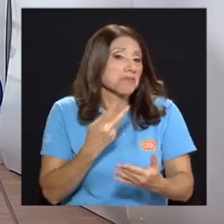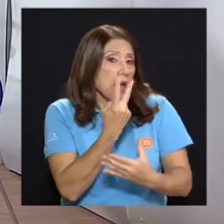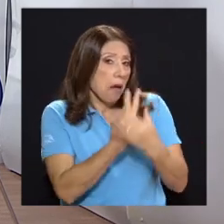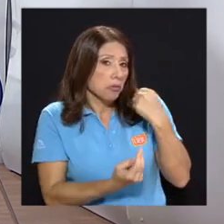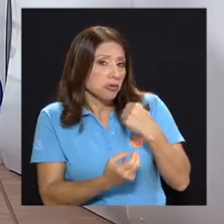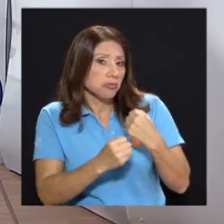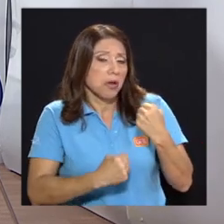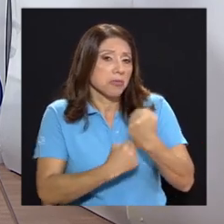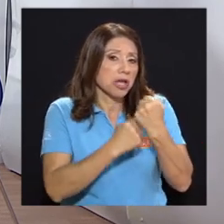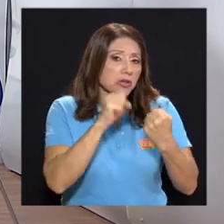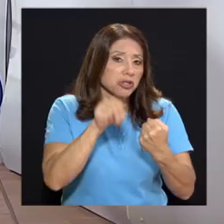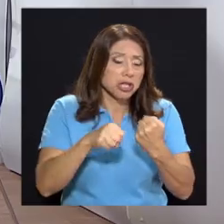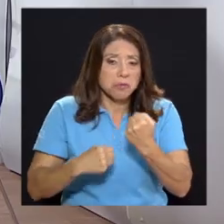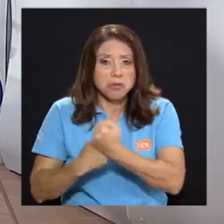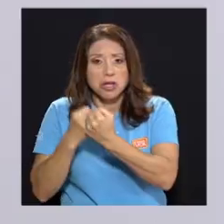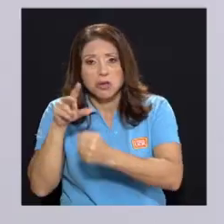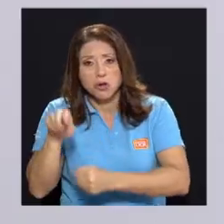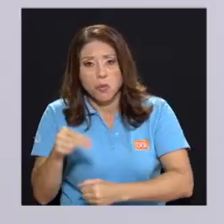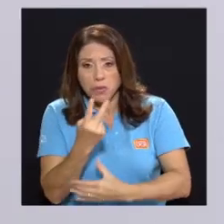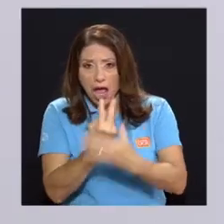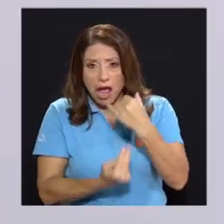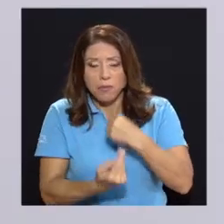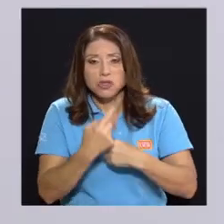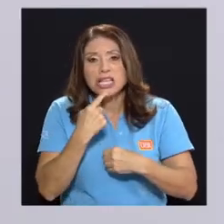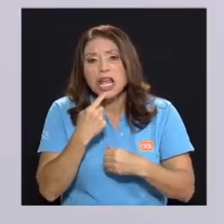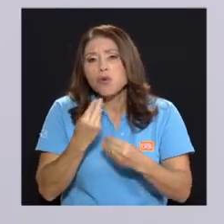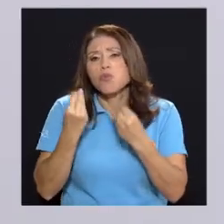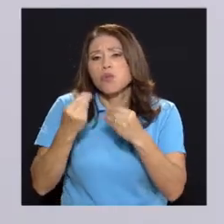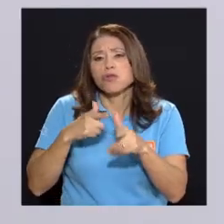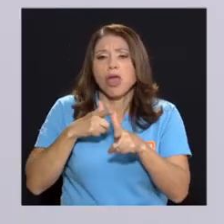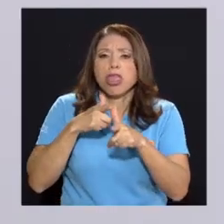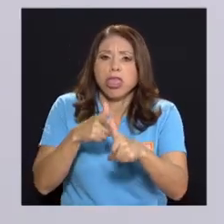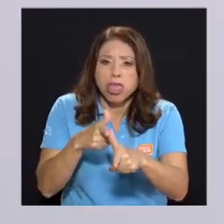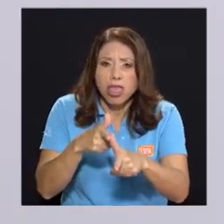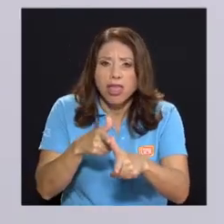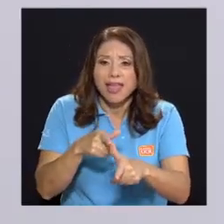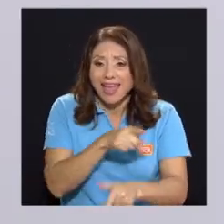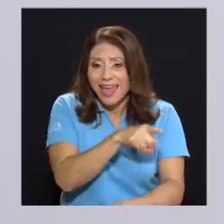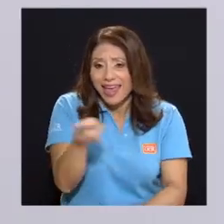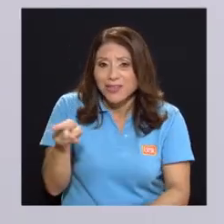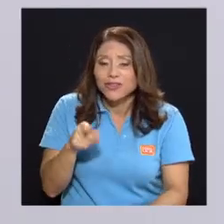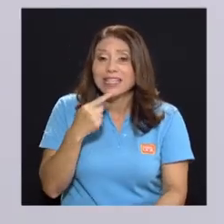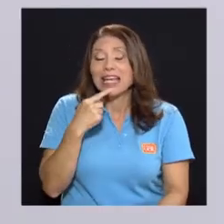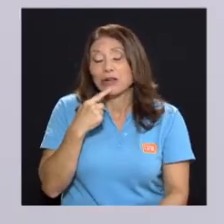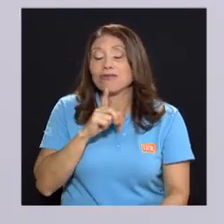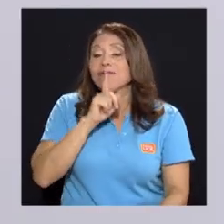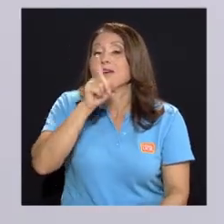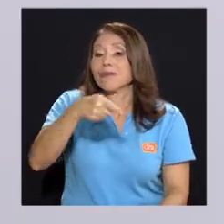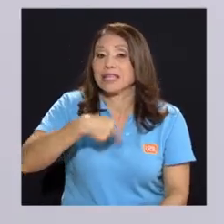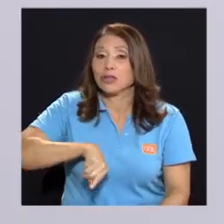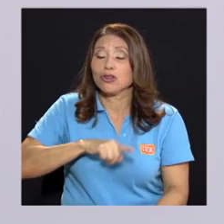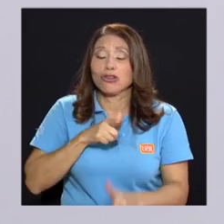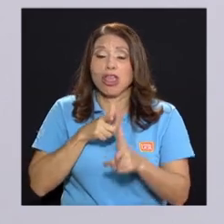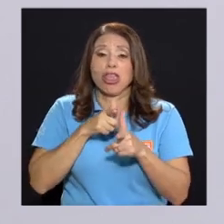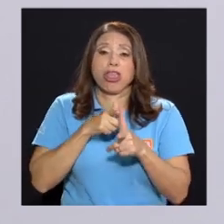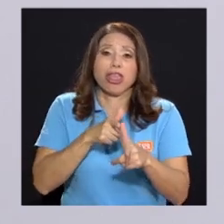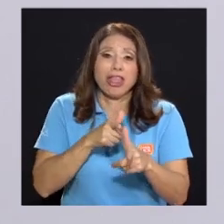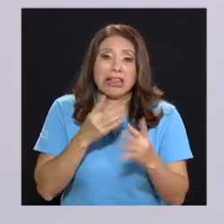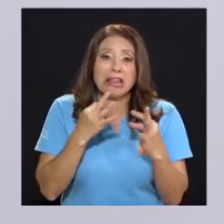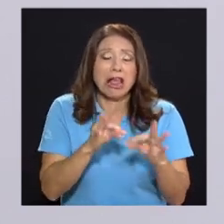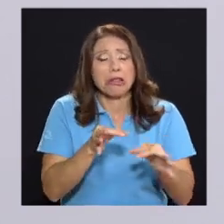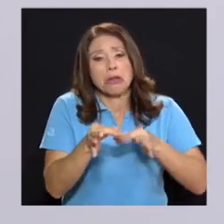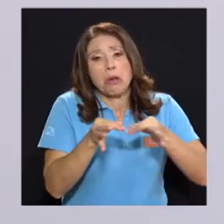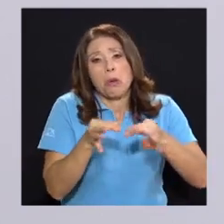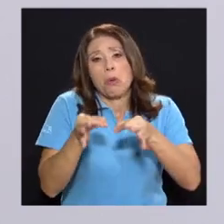dijeron ambas partes dijeron y la verdad es que se nos fue la mano en elaborar argumentos que por